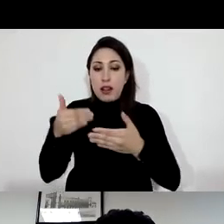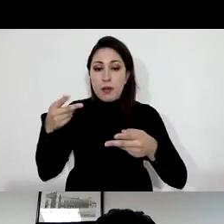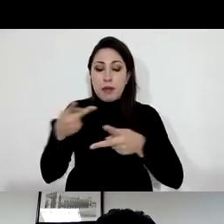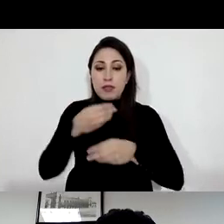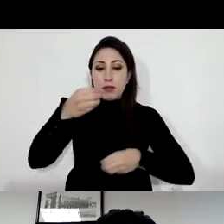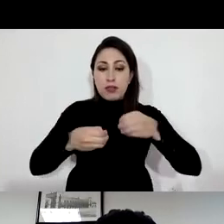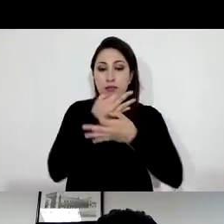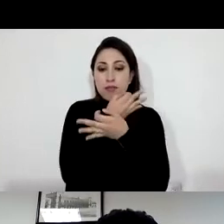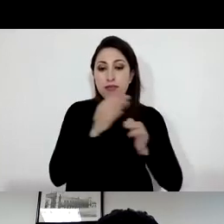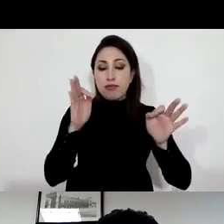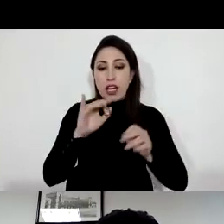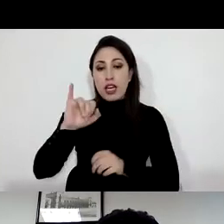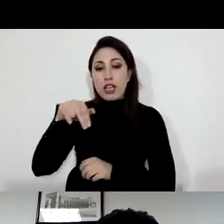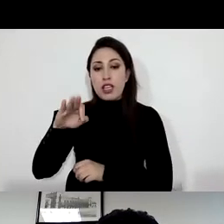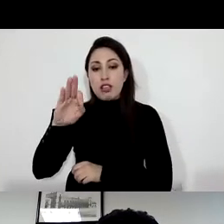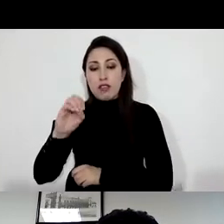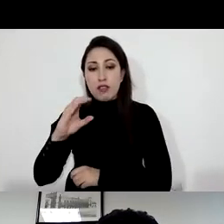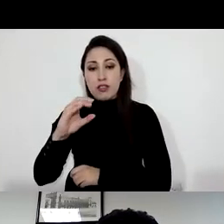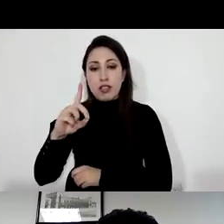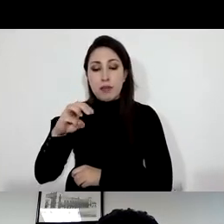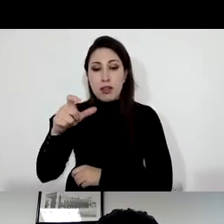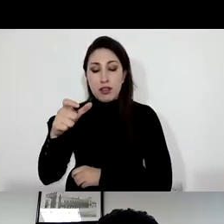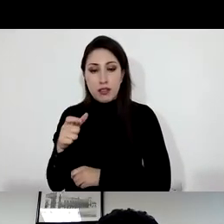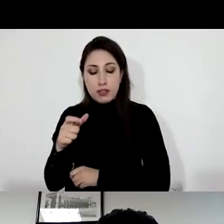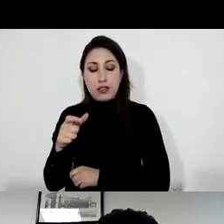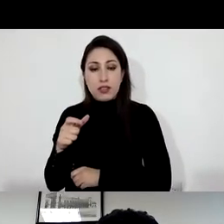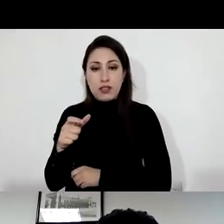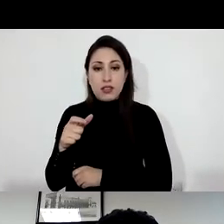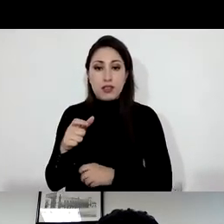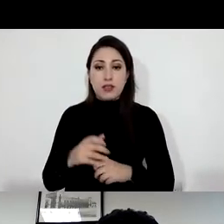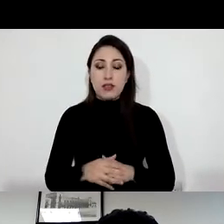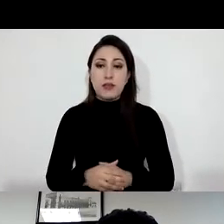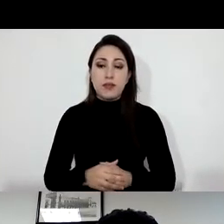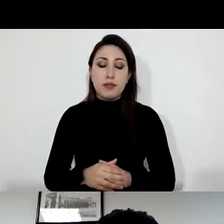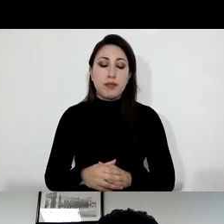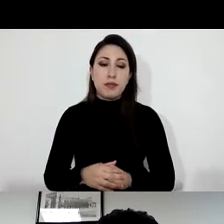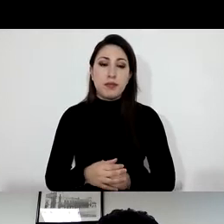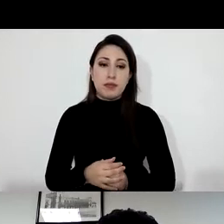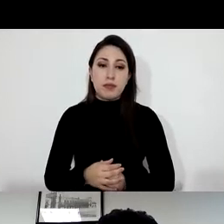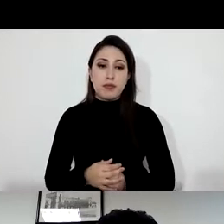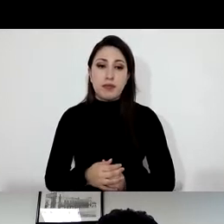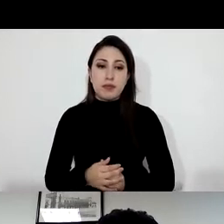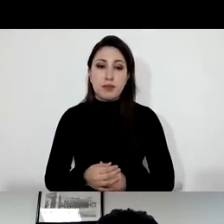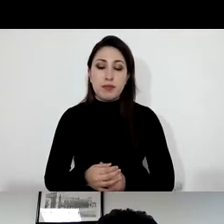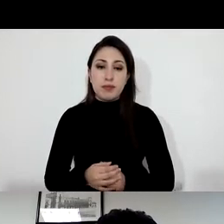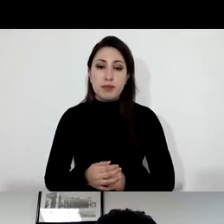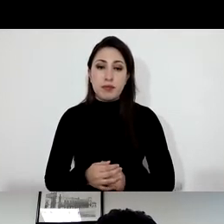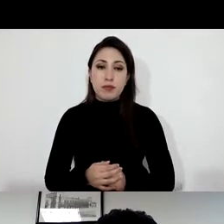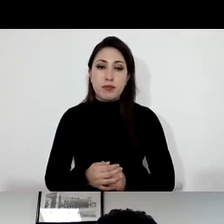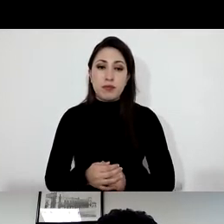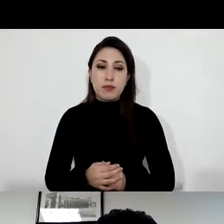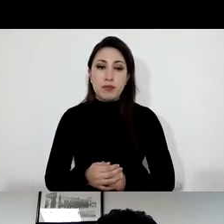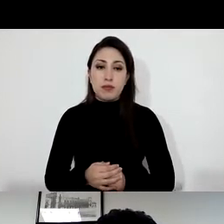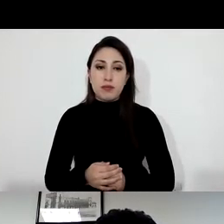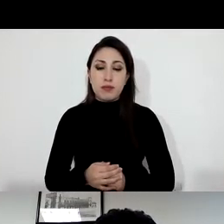del Instituto de Transparencia, Acceso a la Información Pública, Protección de Datos Personales y Rendición de Cuentas de la Ciudad de México, dentro